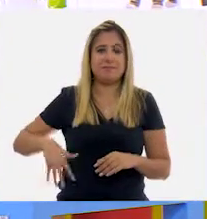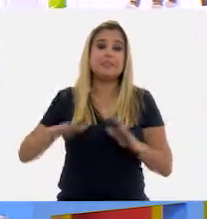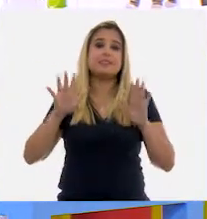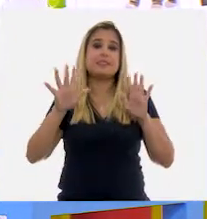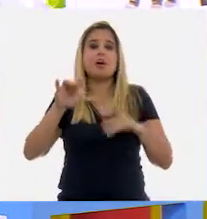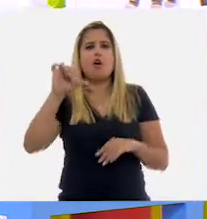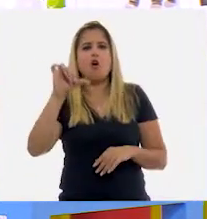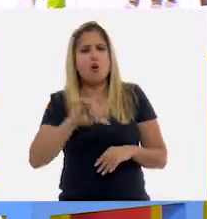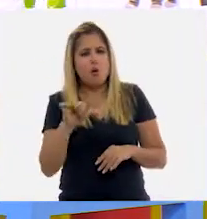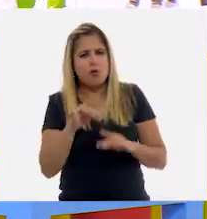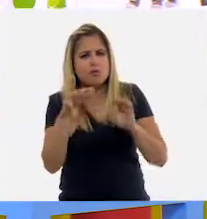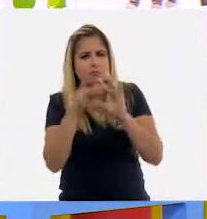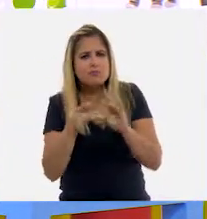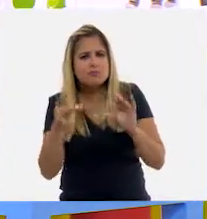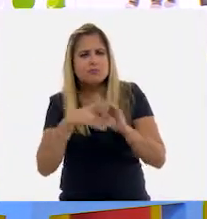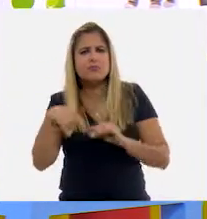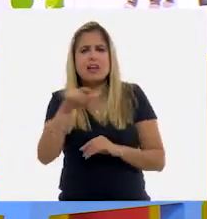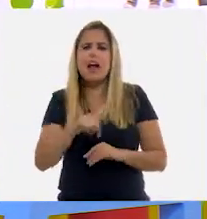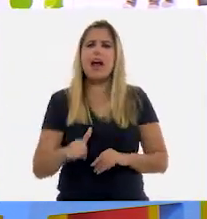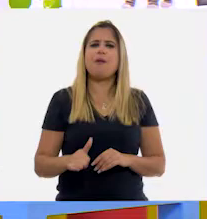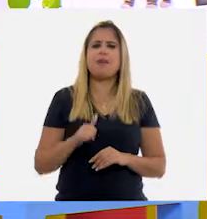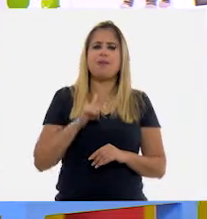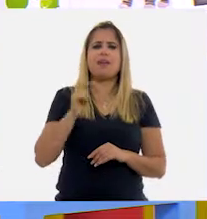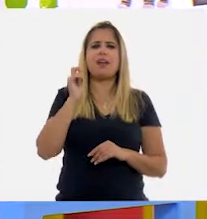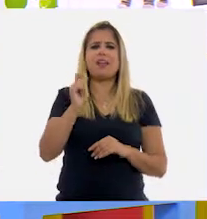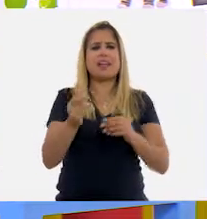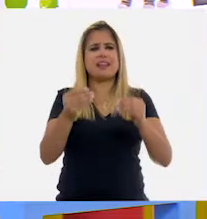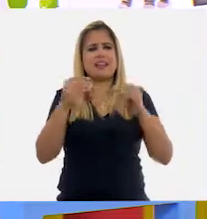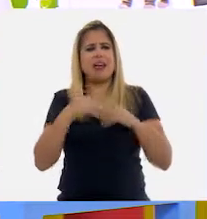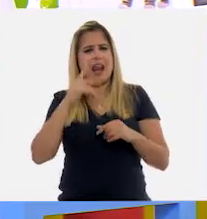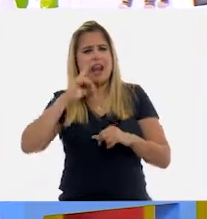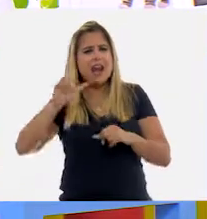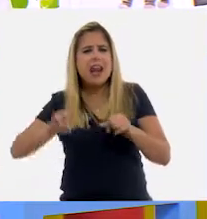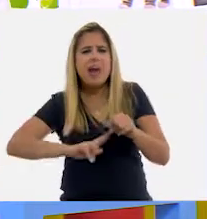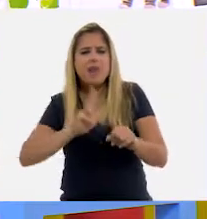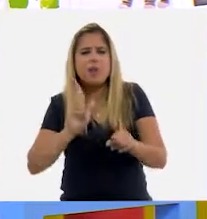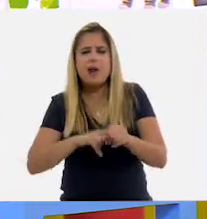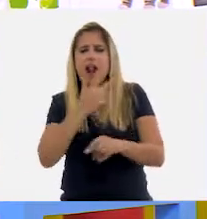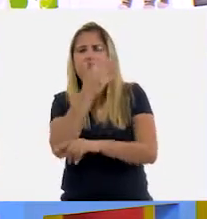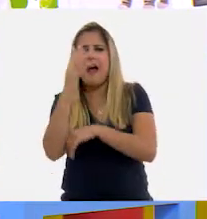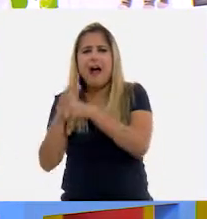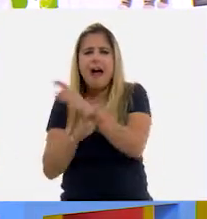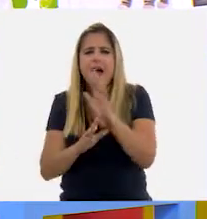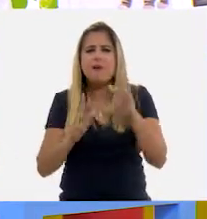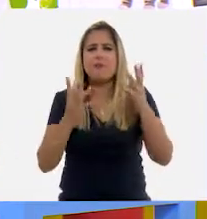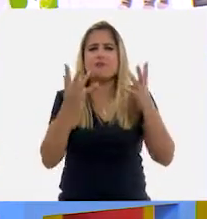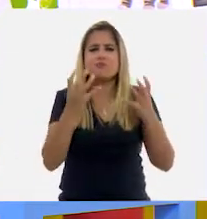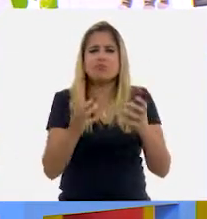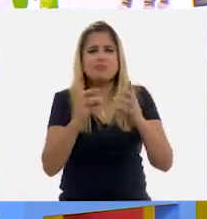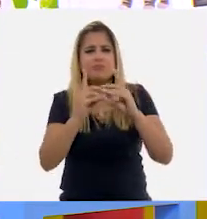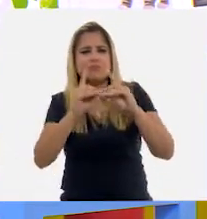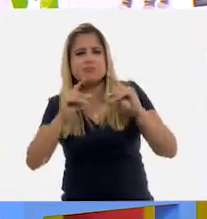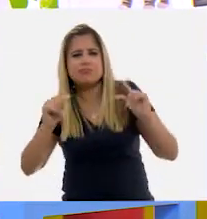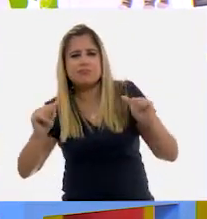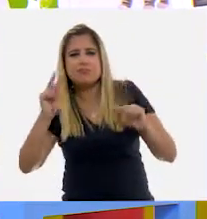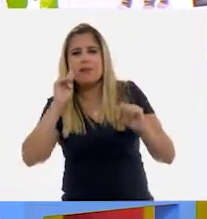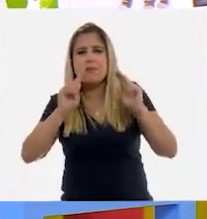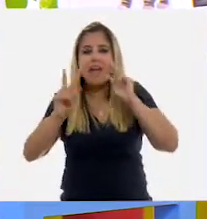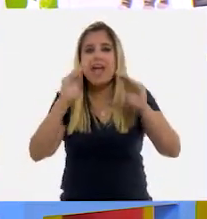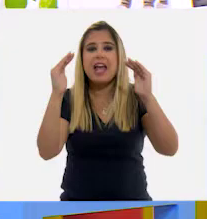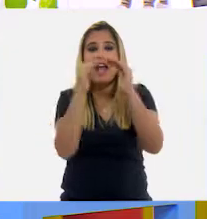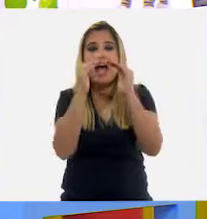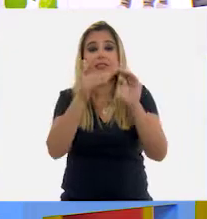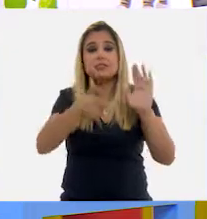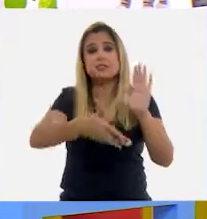Hay regiones en donde aprovechamos todo lo que nos da la naturaleza. No sé si observaron que algunos corrales y algunas casas